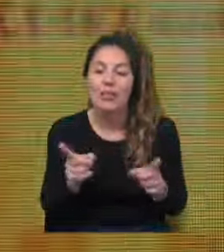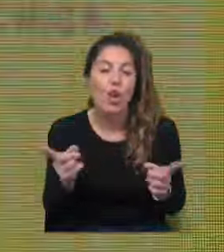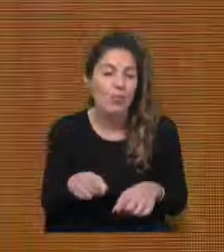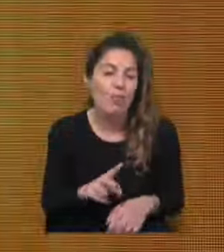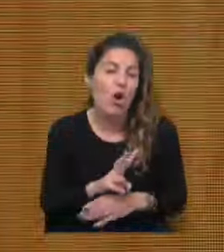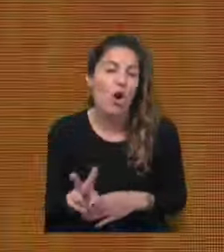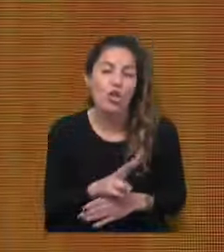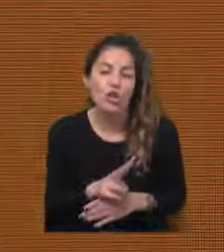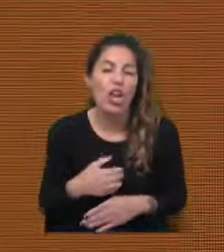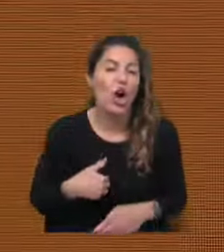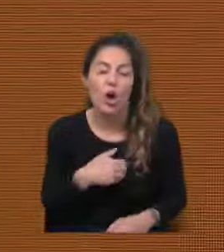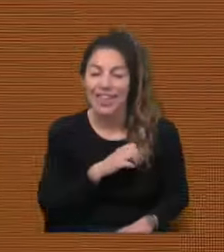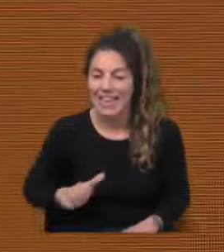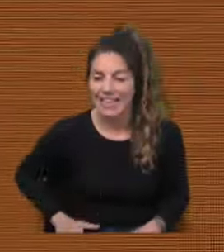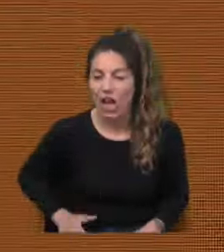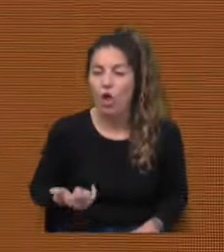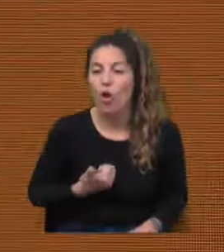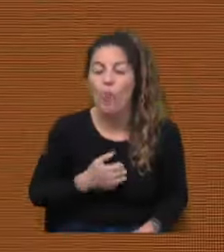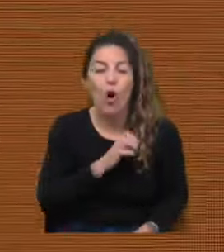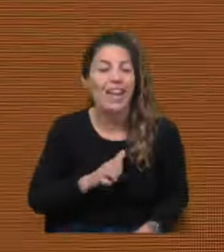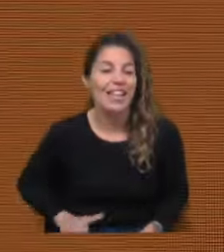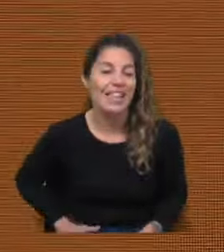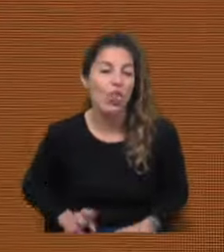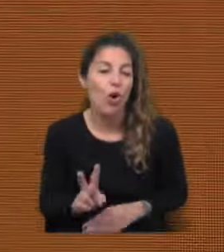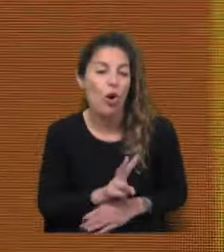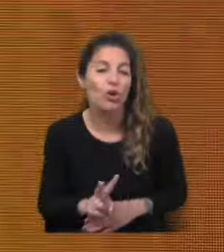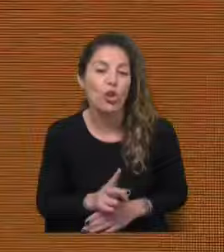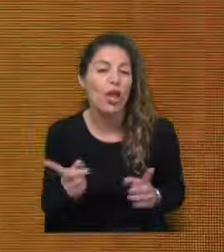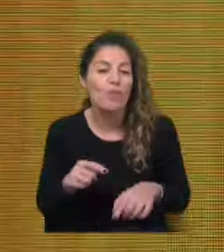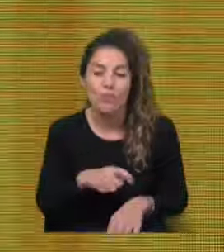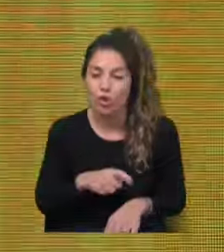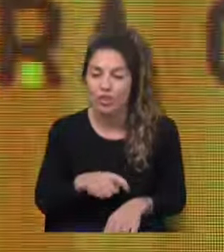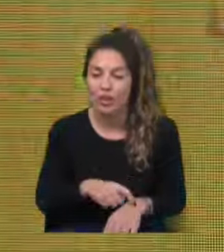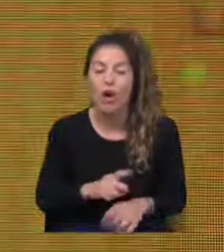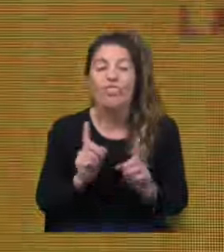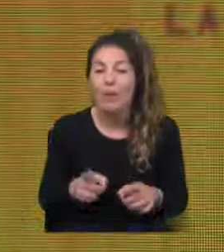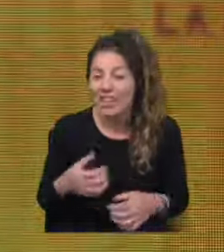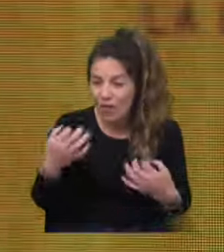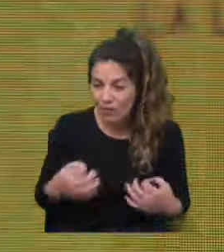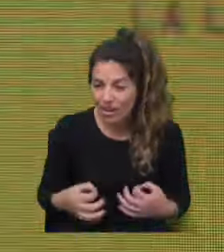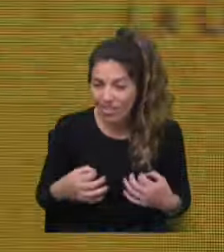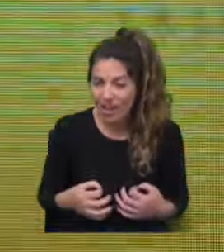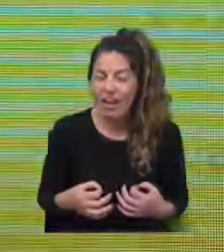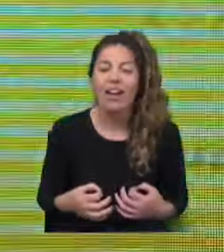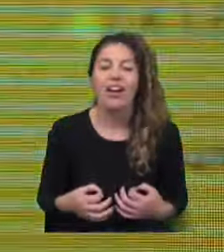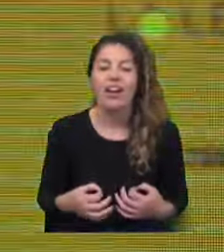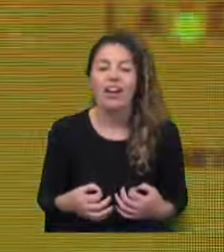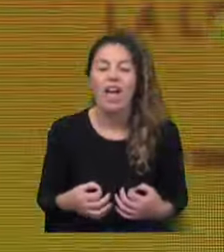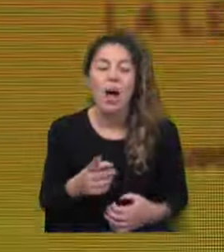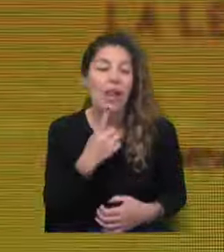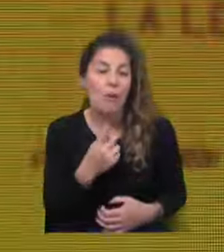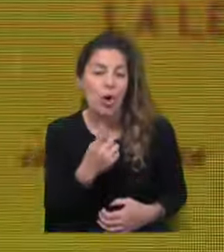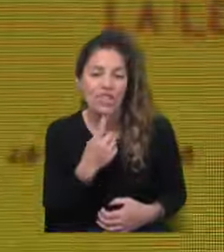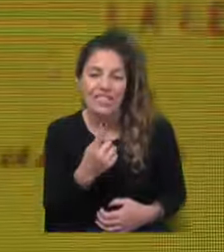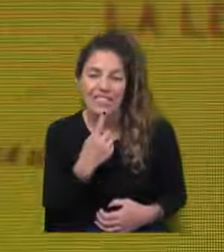control el rol del Estado y cómo el Estado controla y al mismo tiempo... Por otro lado, también es cierto que para la política,